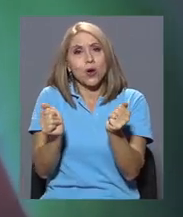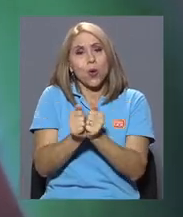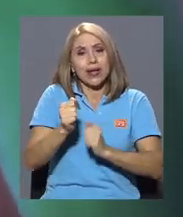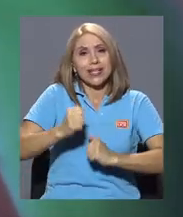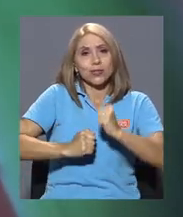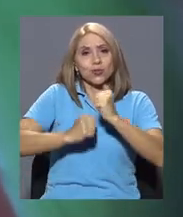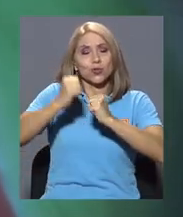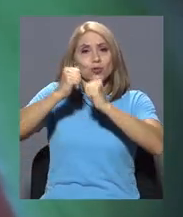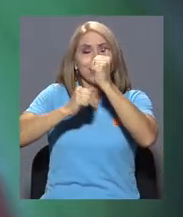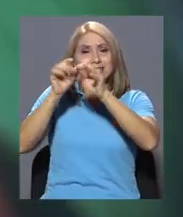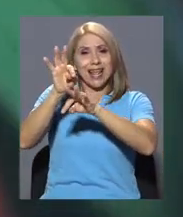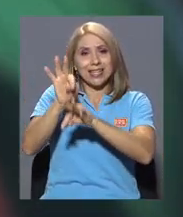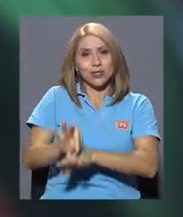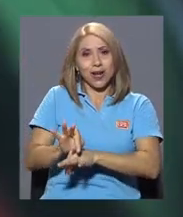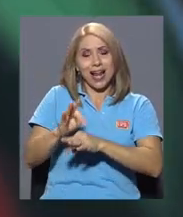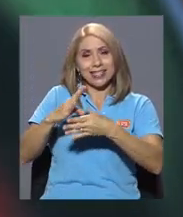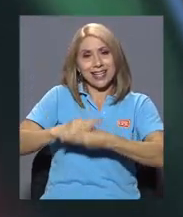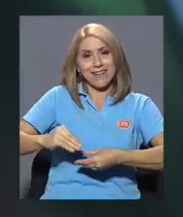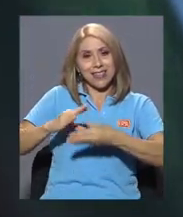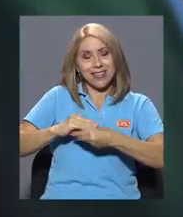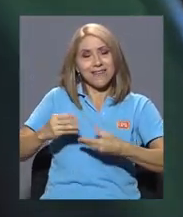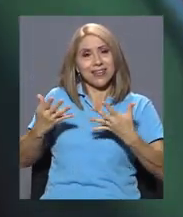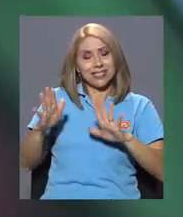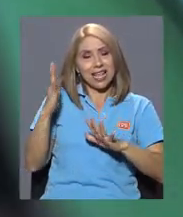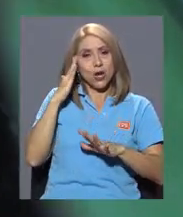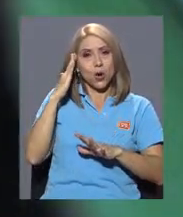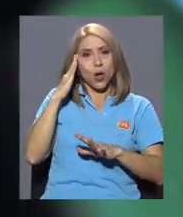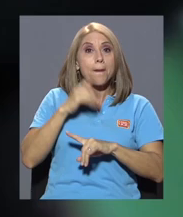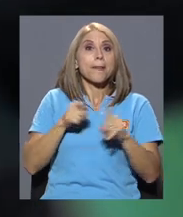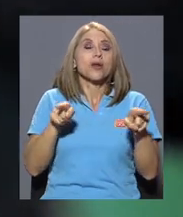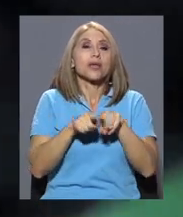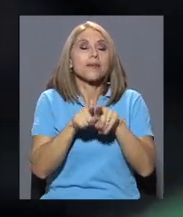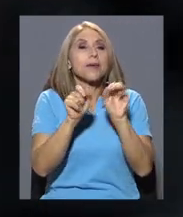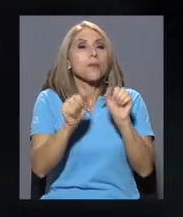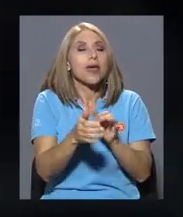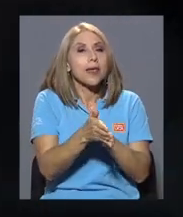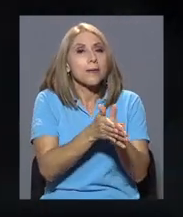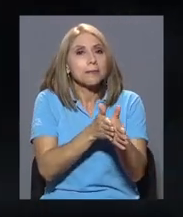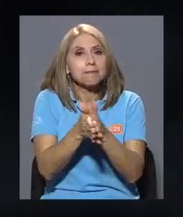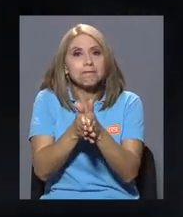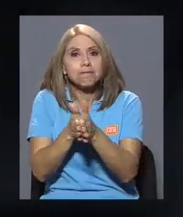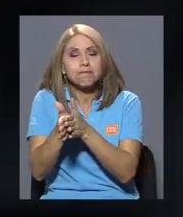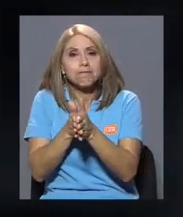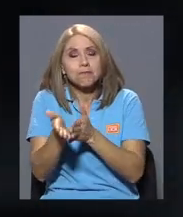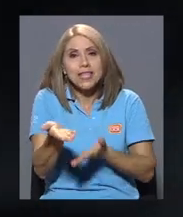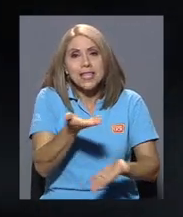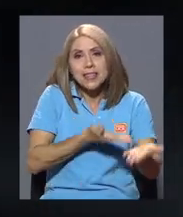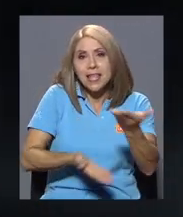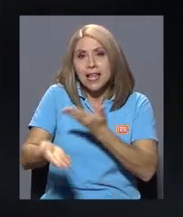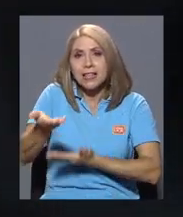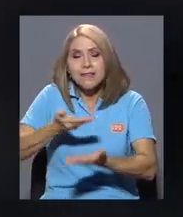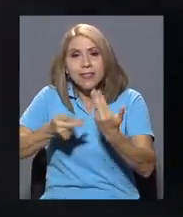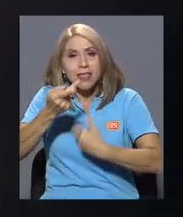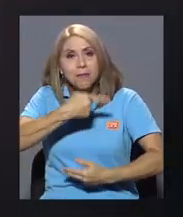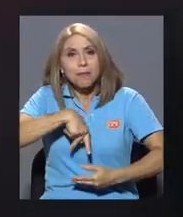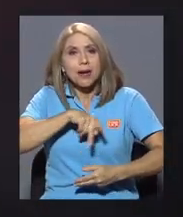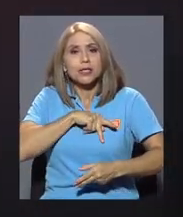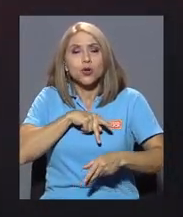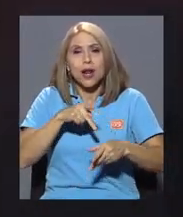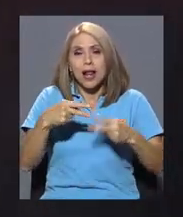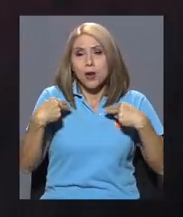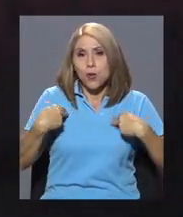narrativas que conocemos pero que también puedan sacar provecho a esta interactividad personal humana